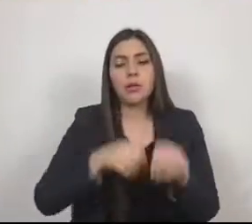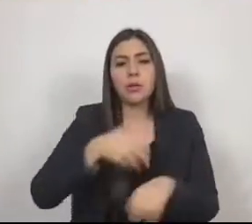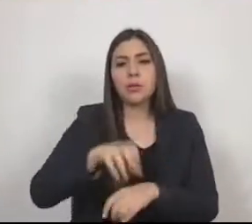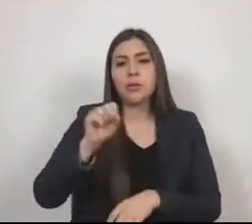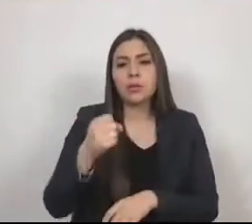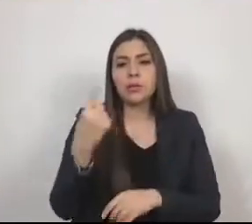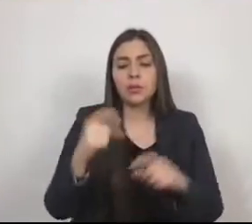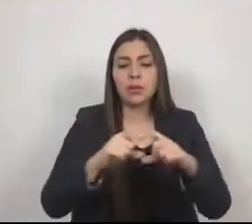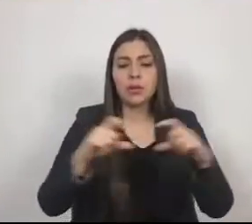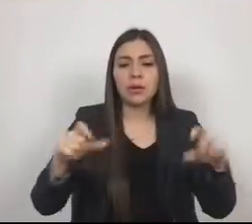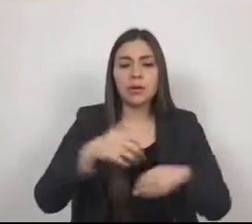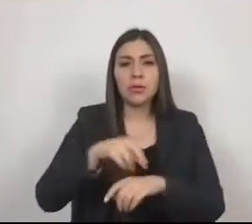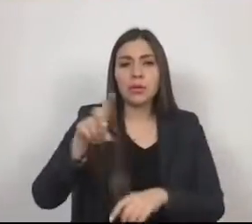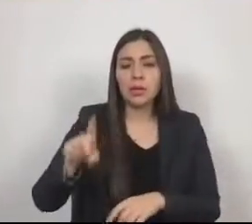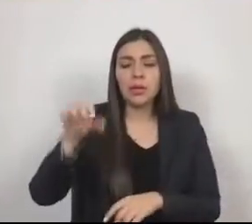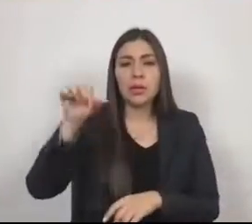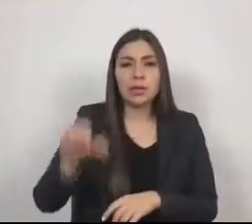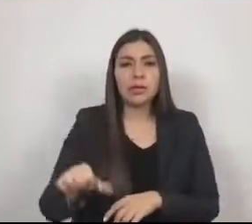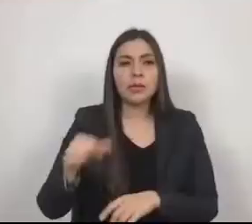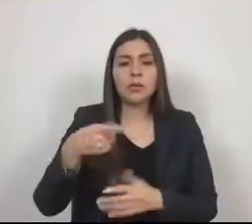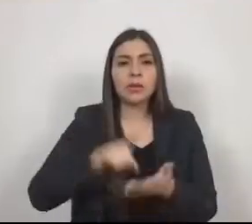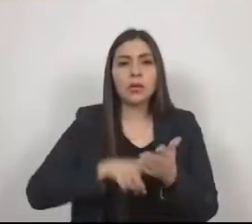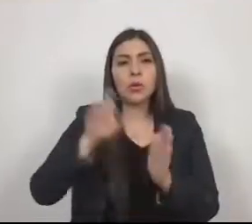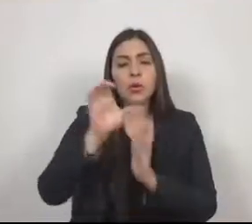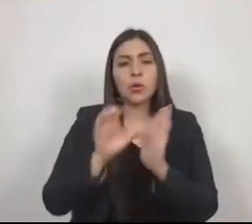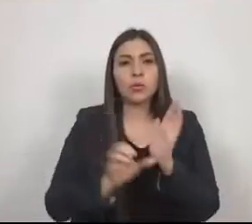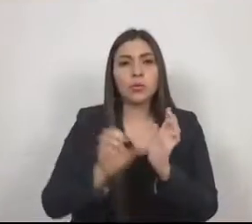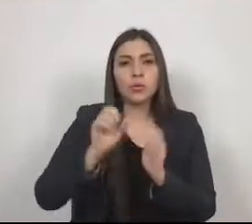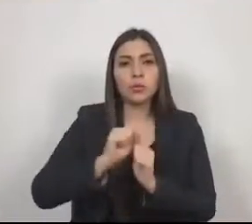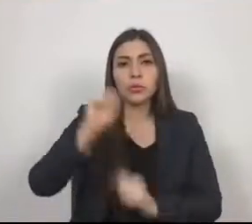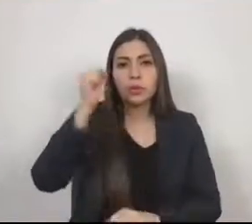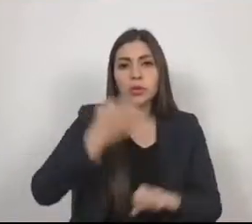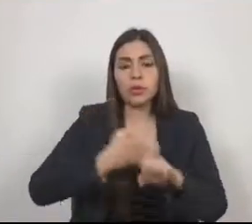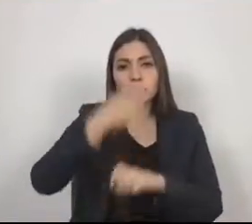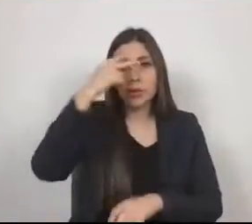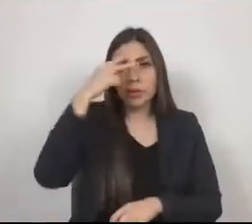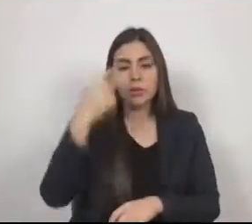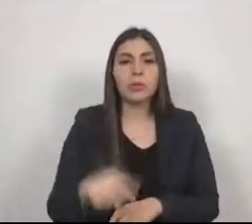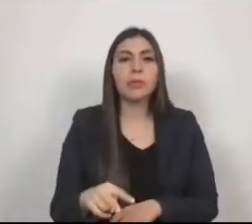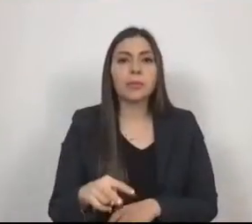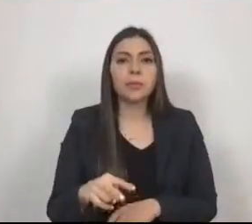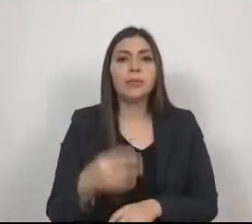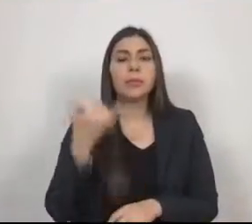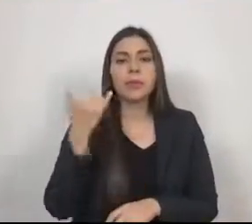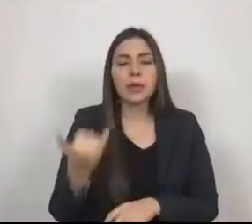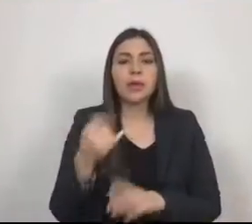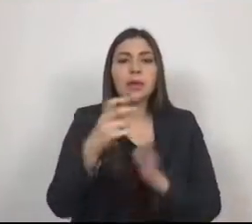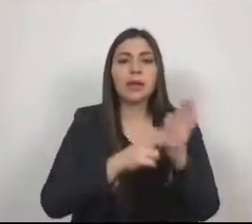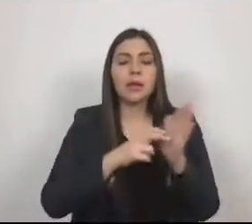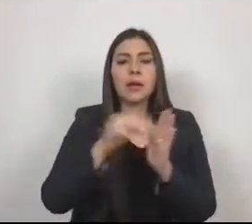fracción 36ª de la Constitución Política del Estado Libre y Soberano de México y reforma el